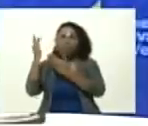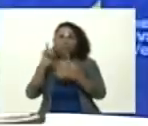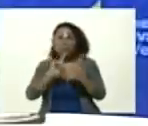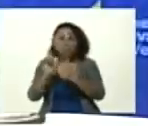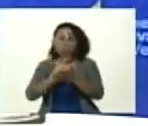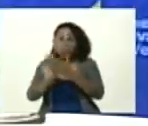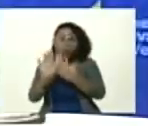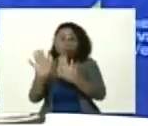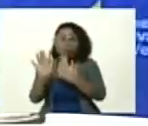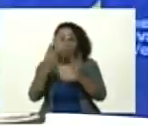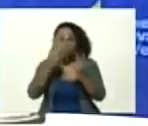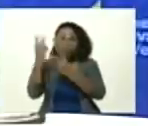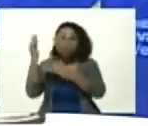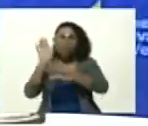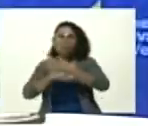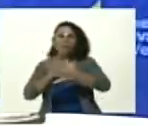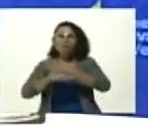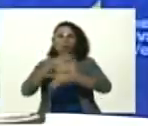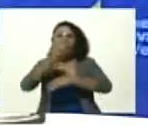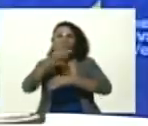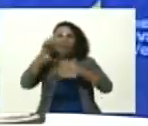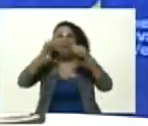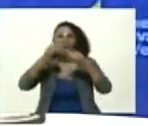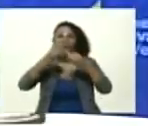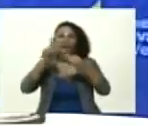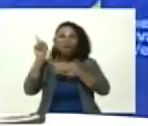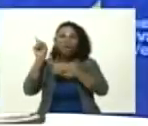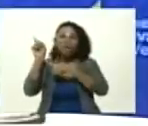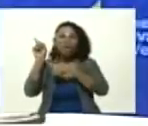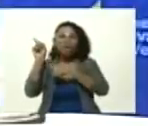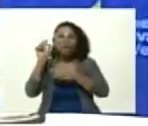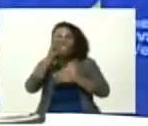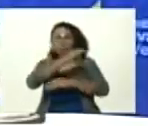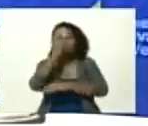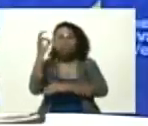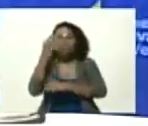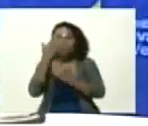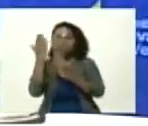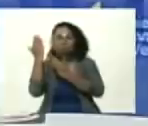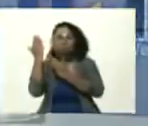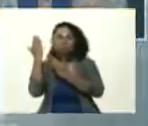listos? Vamos a ver lo que ocurrió en la tarde de hoy en el obelisco. Adelante.